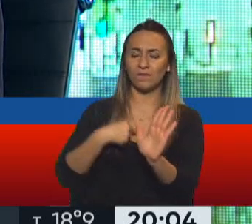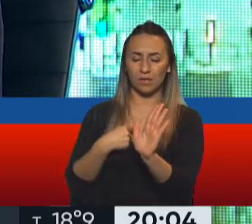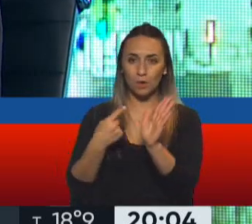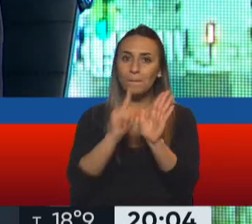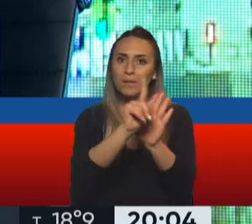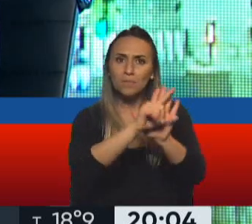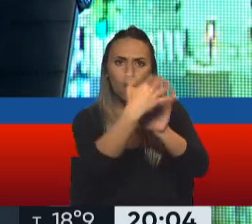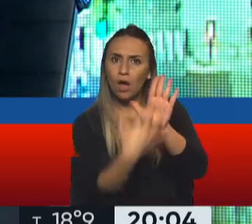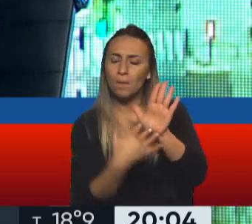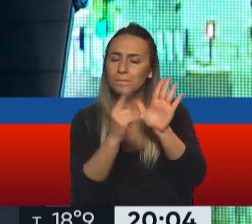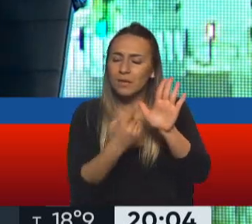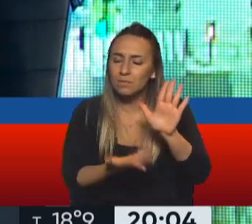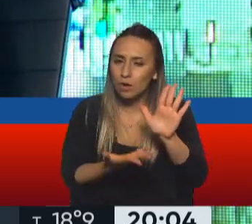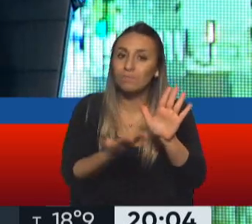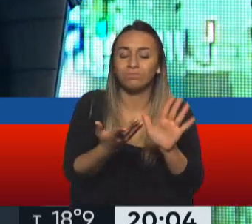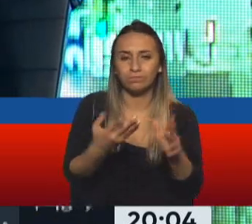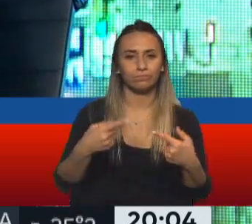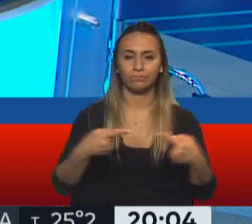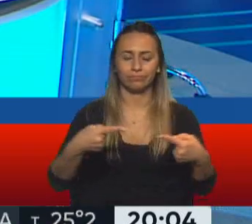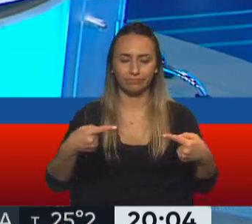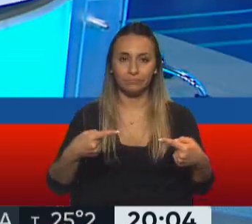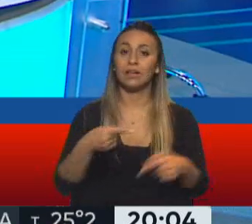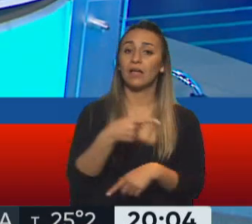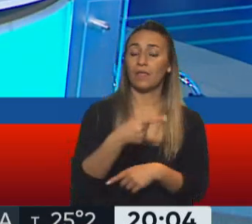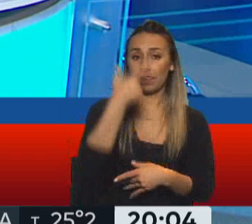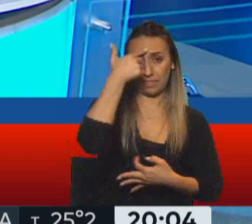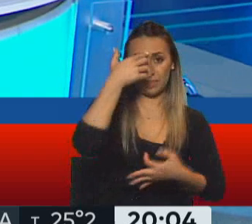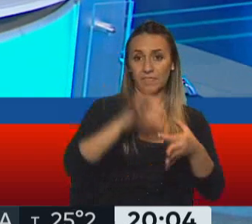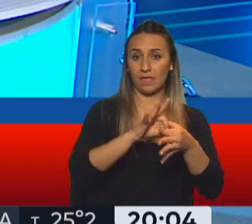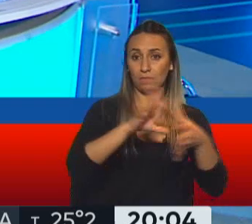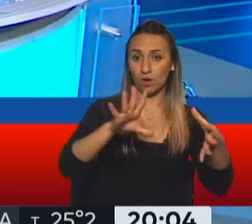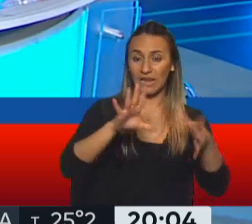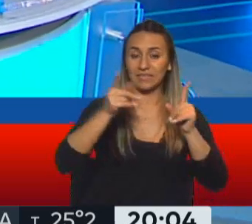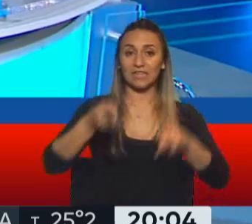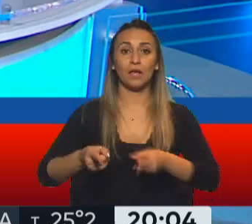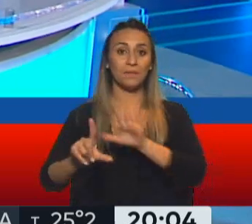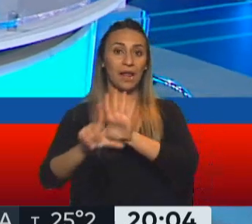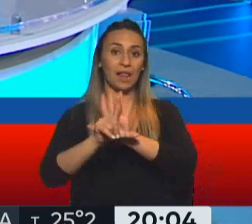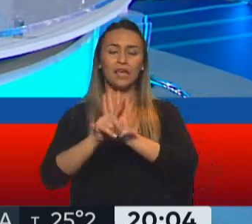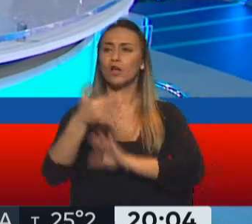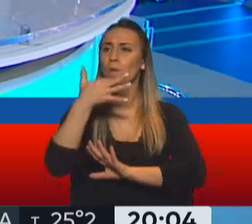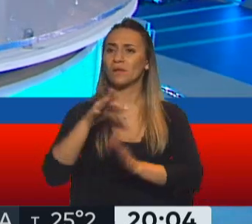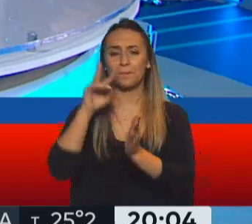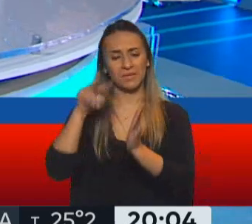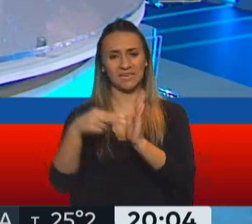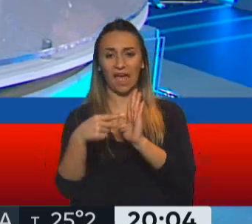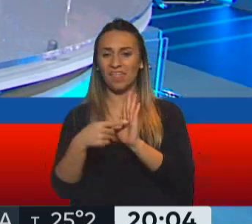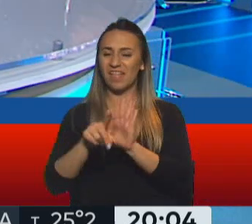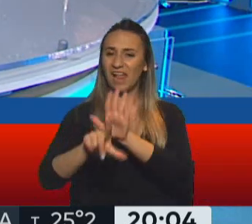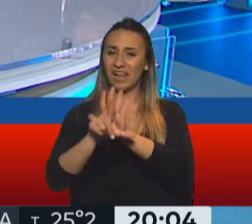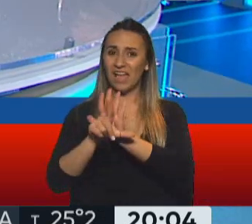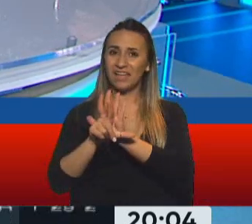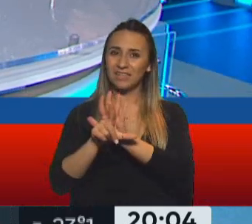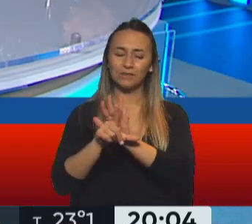ejemplo, hay una tensión entre la democracia y la interpretación de la ley. La democracia entendida como la incorporación de las masas a la arena política.